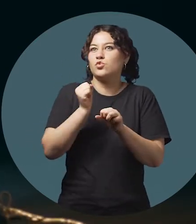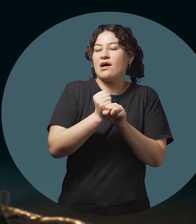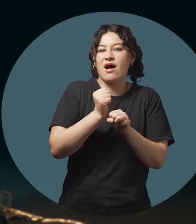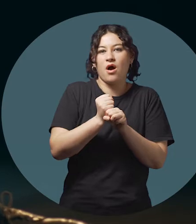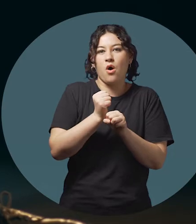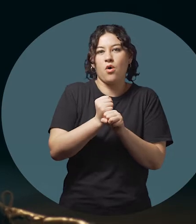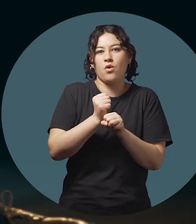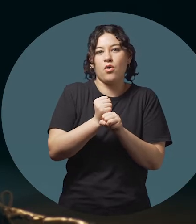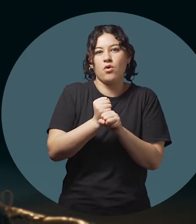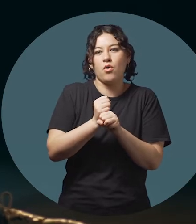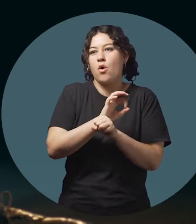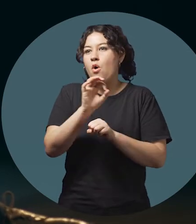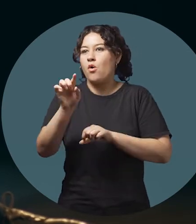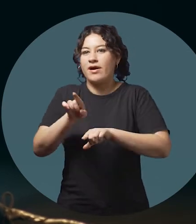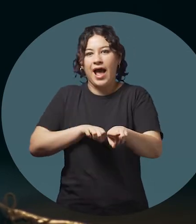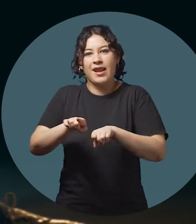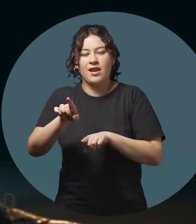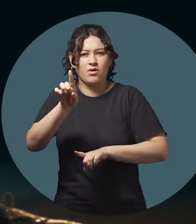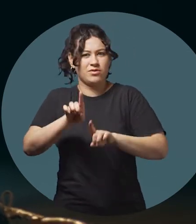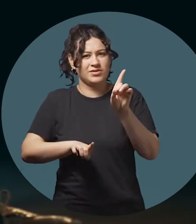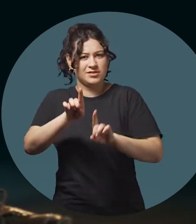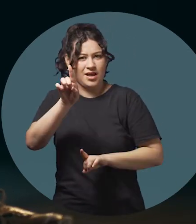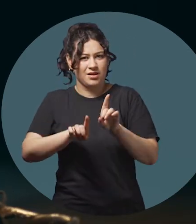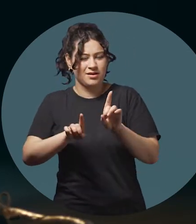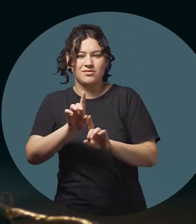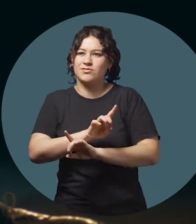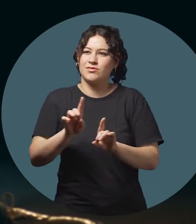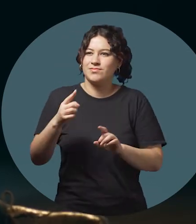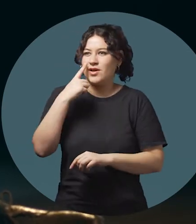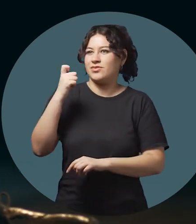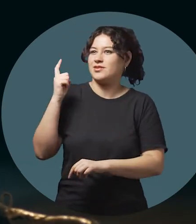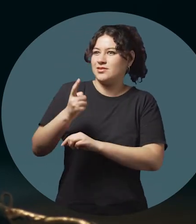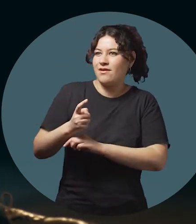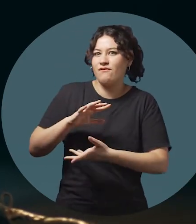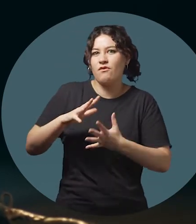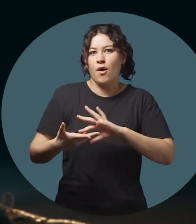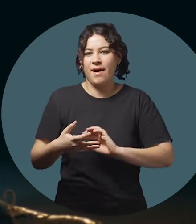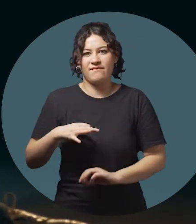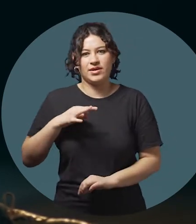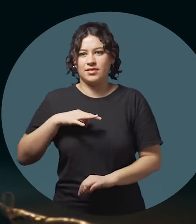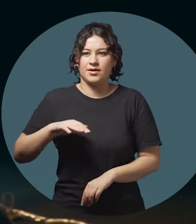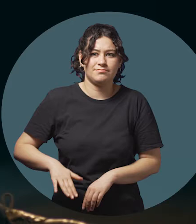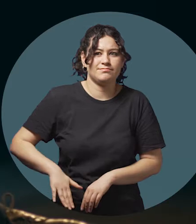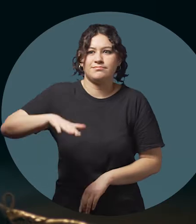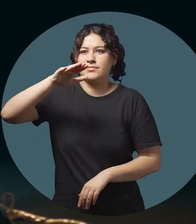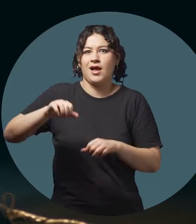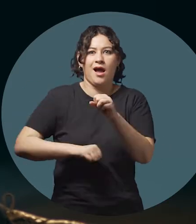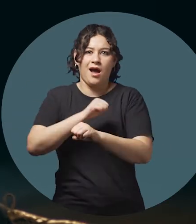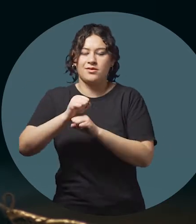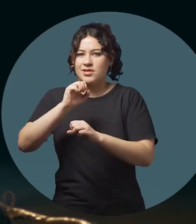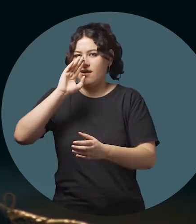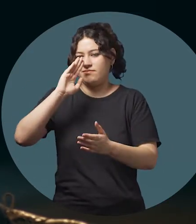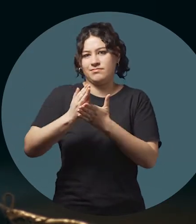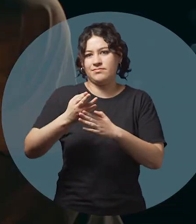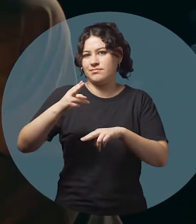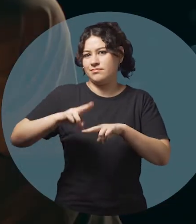trabajo o carrera universitaria, es decidir una forma de vida que te va a acompañar hasta el final de